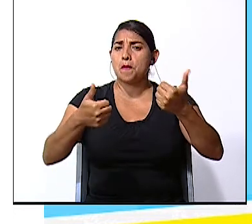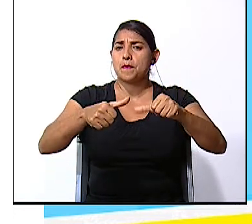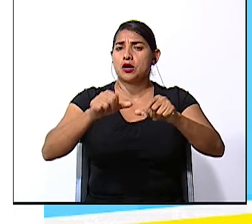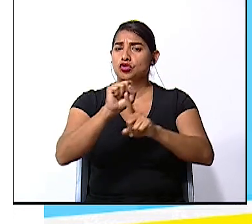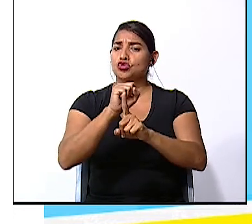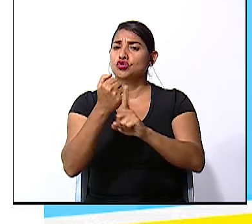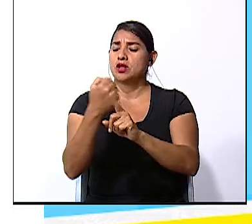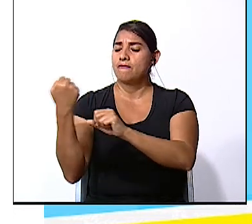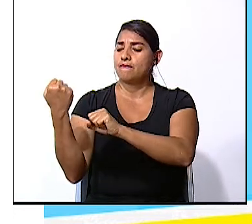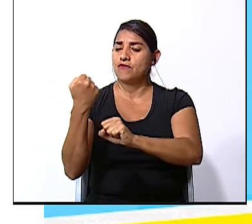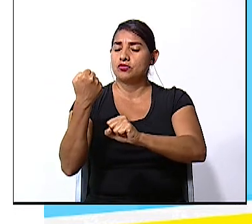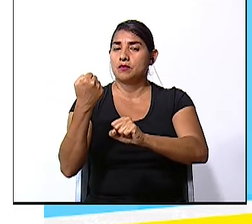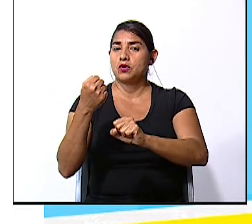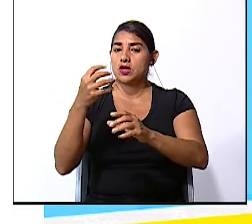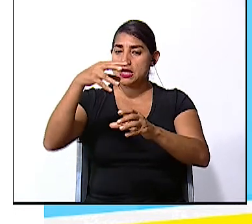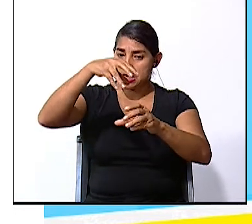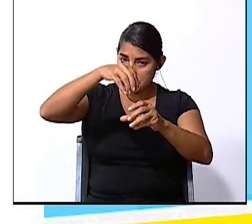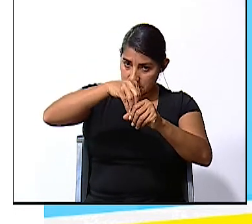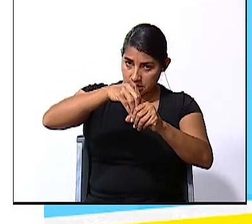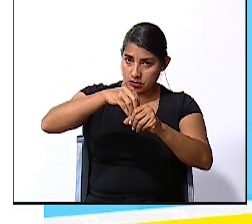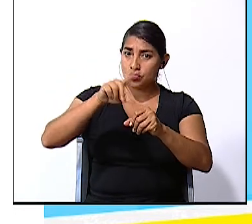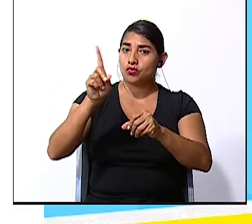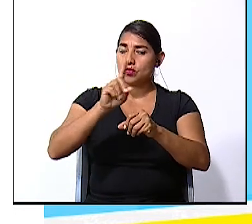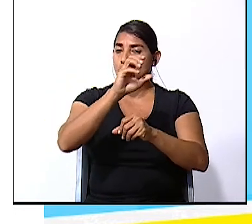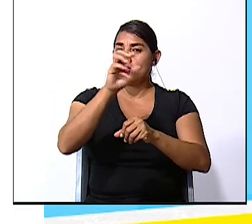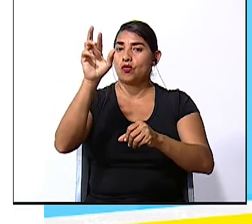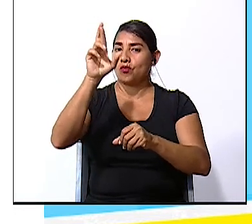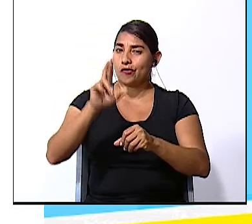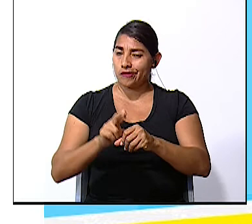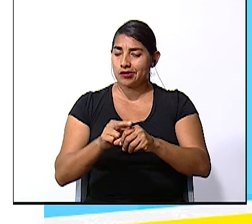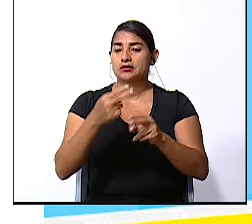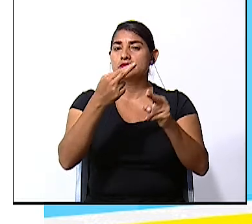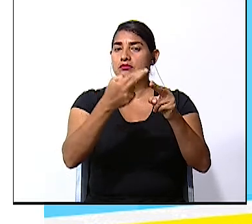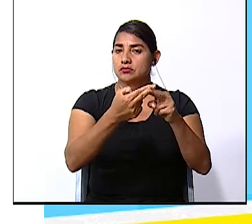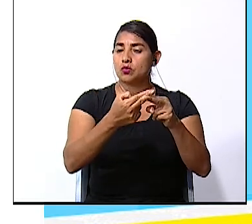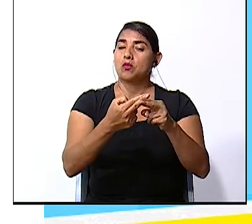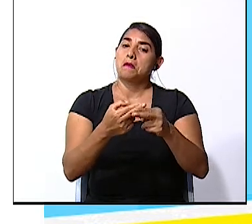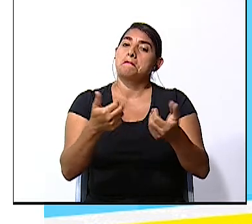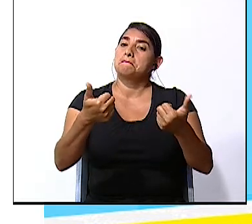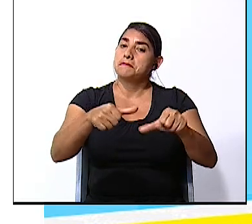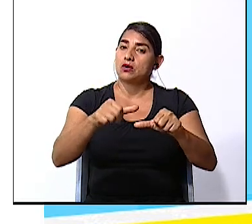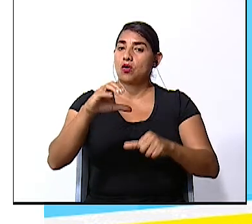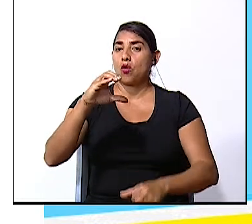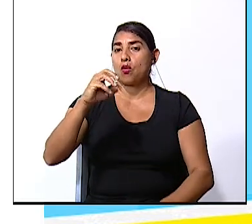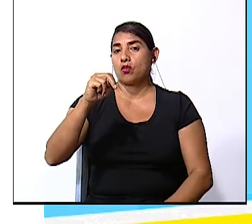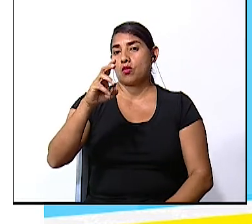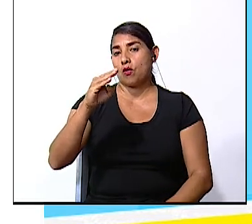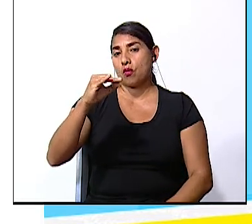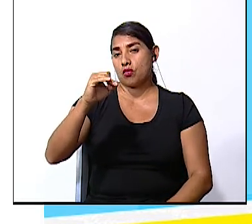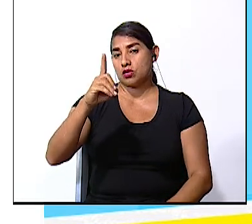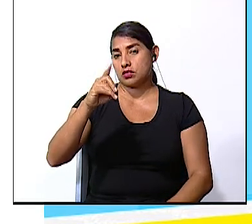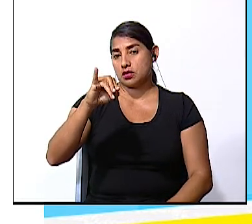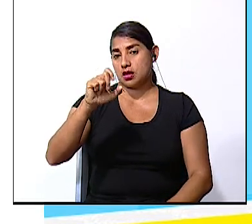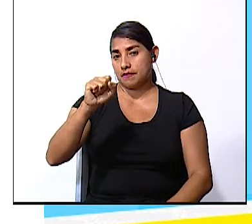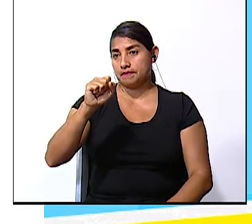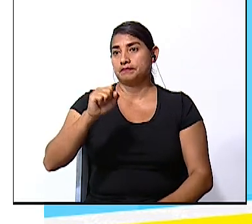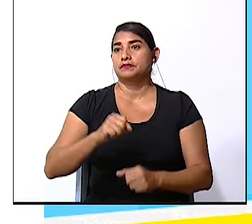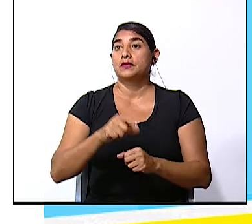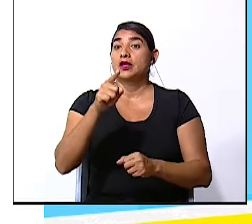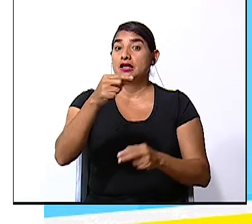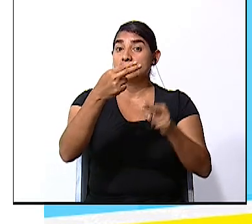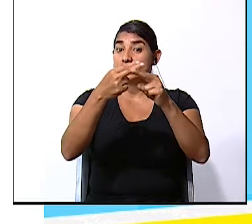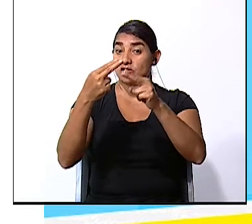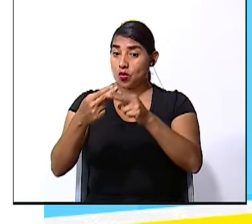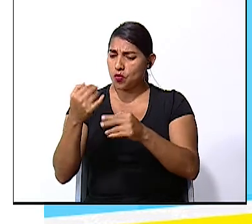Social Fundamental Interino de Costa Rica y se le conoció con el nombre de Pacto de Concordia. Este